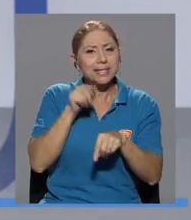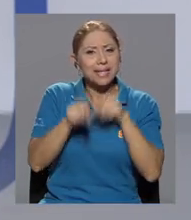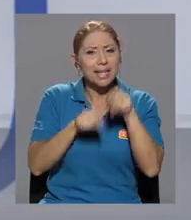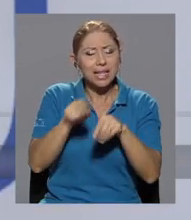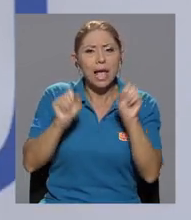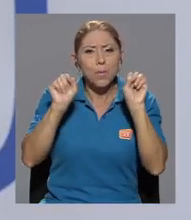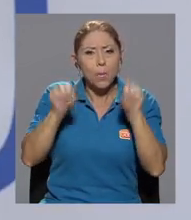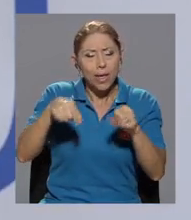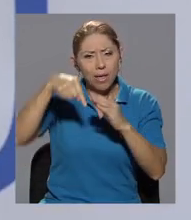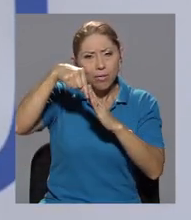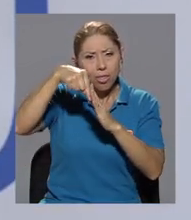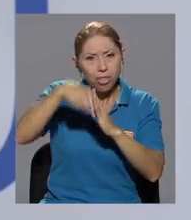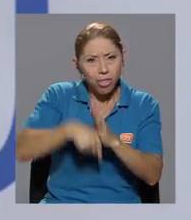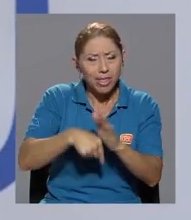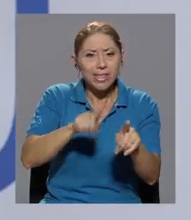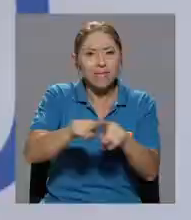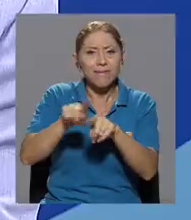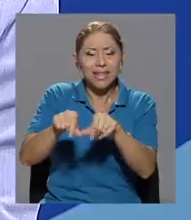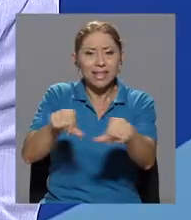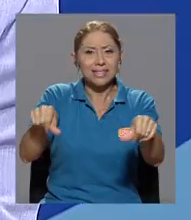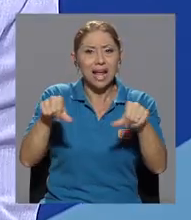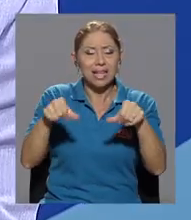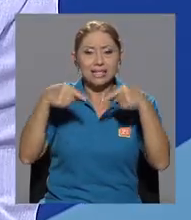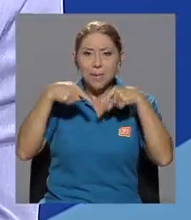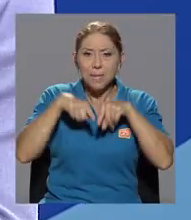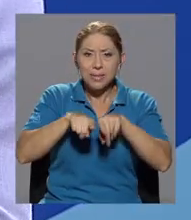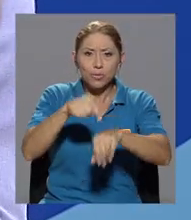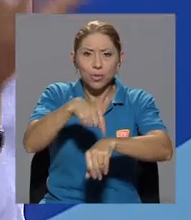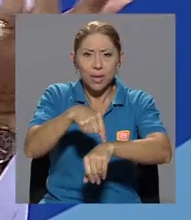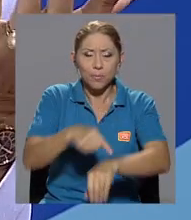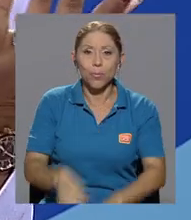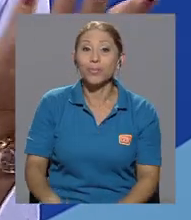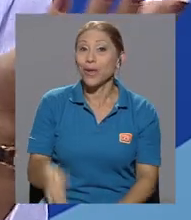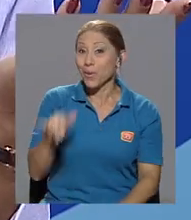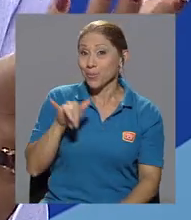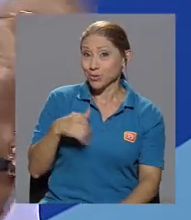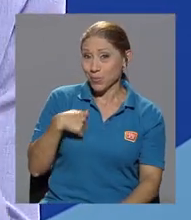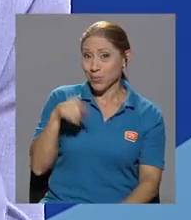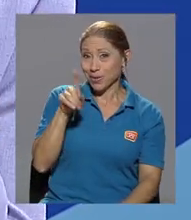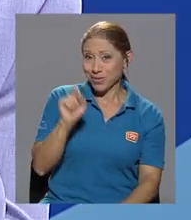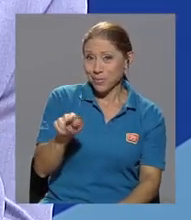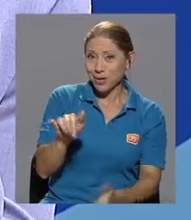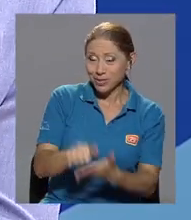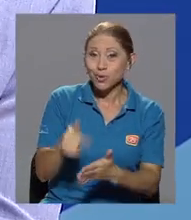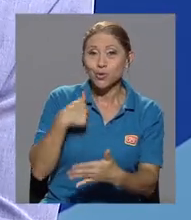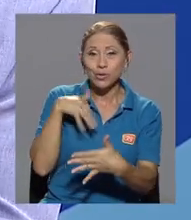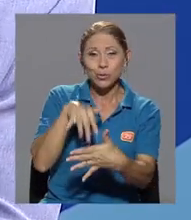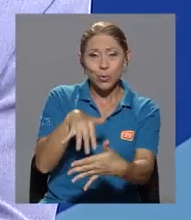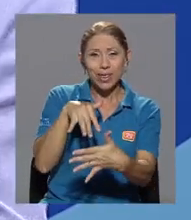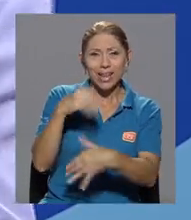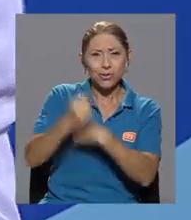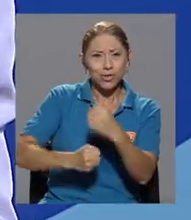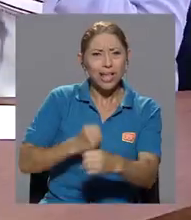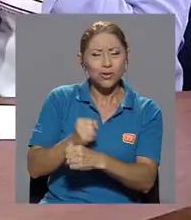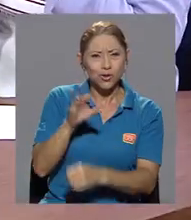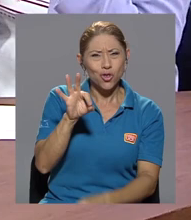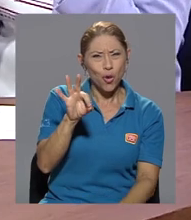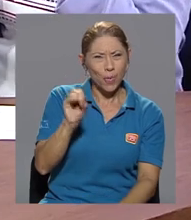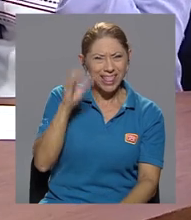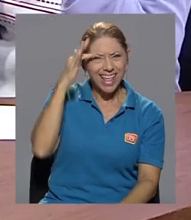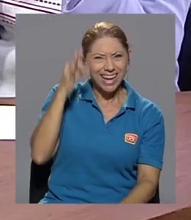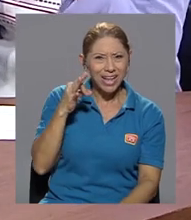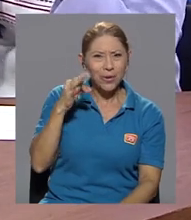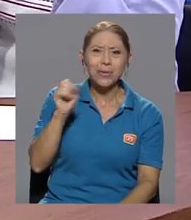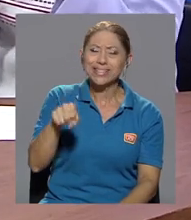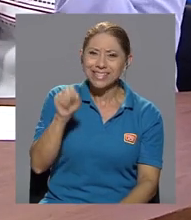diferentes áreas al mismo tiempo sí precisamente pero eso era mi pregunta bueno yo estudié en los años 90 yo estoy en los años